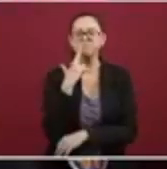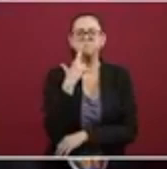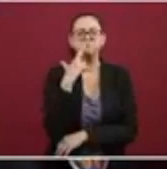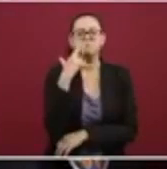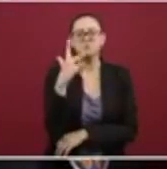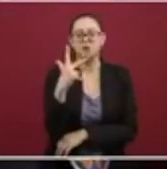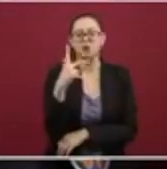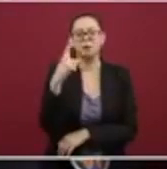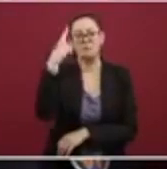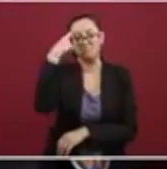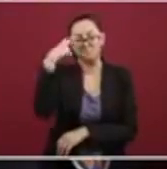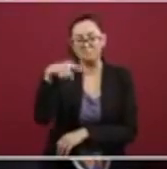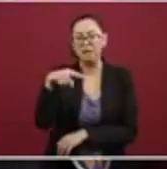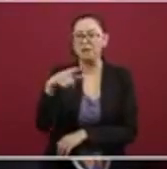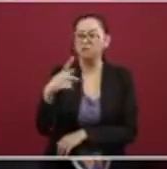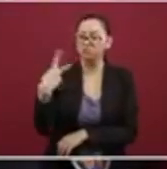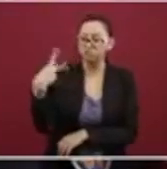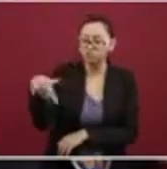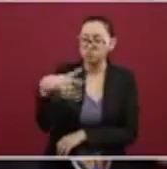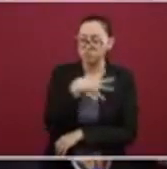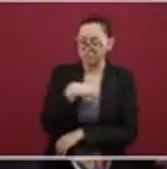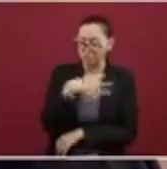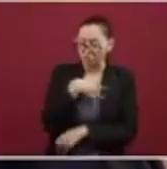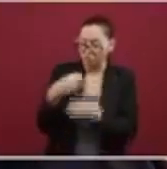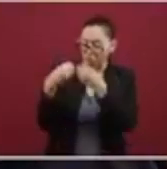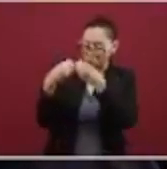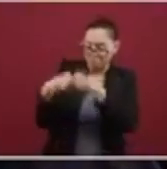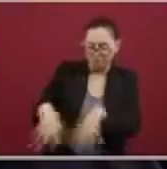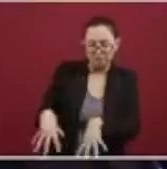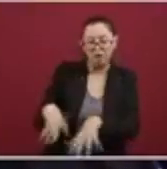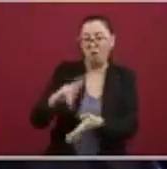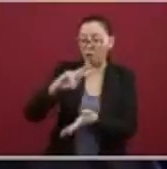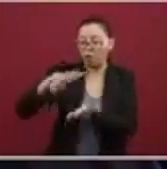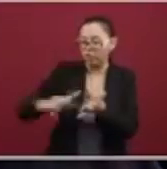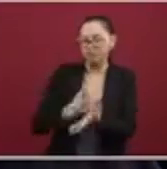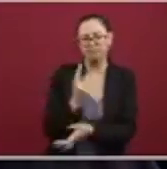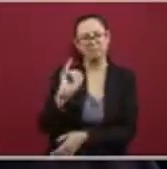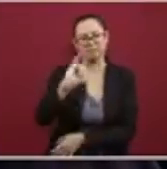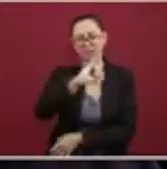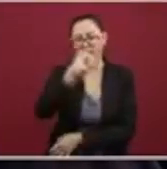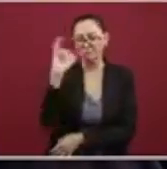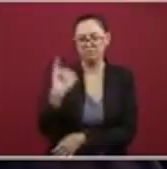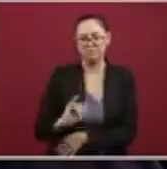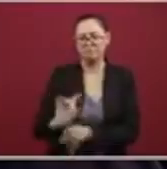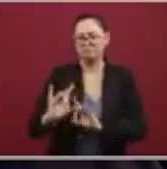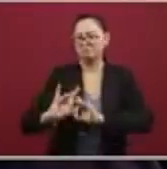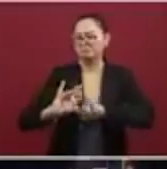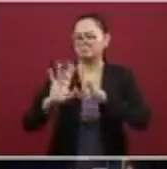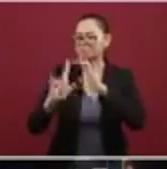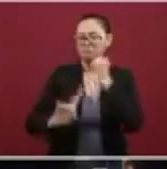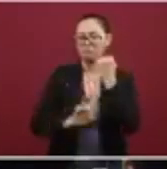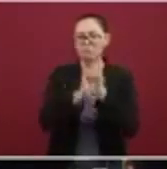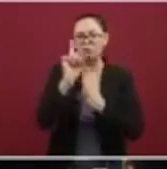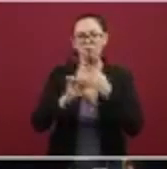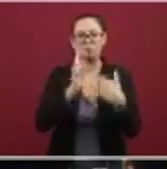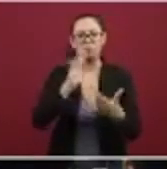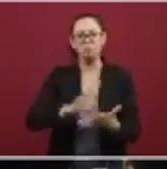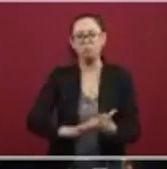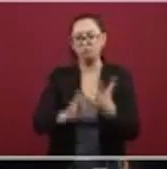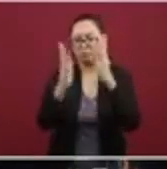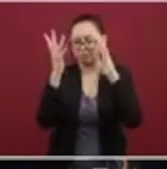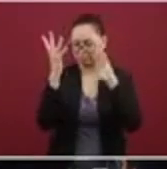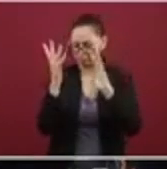no vuelvan a perder por sus hijos, como ya lo decían, por problemas de violencia,